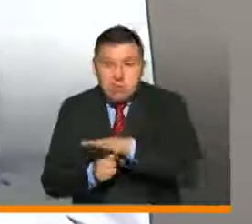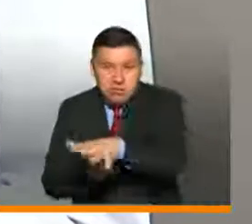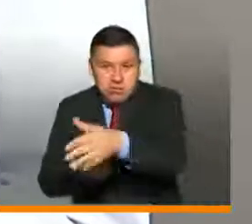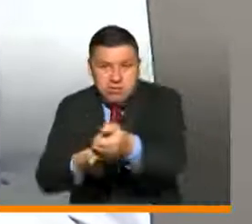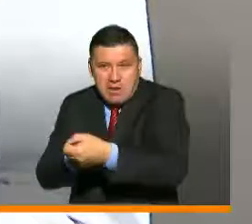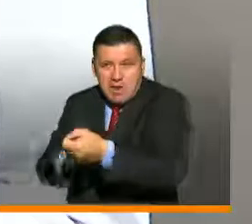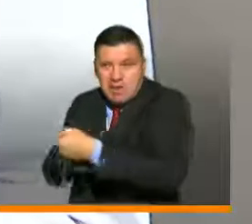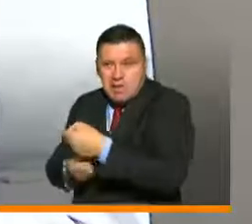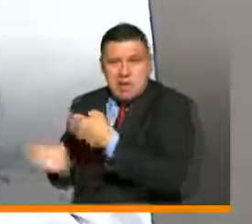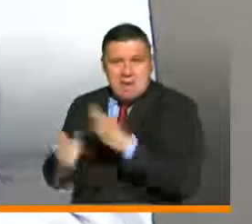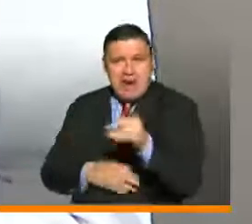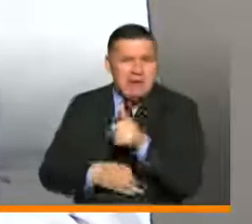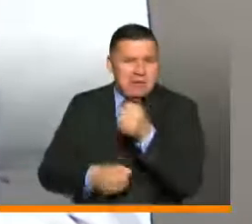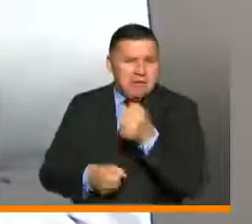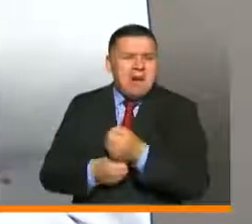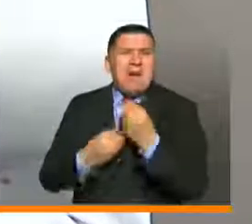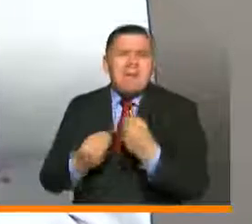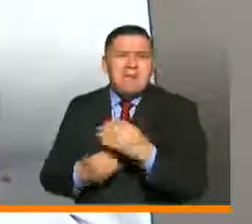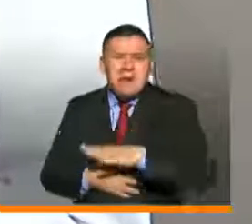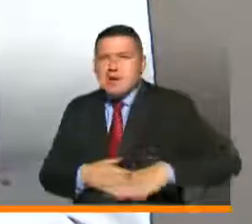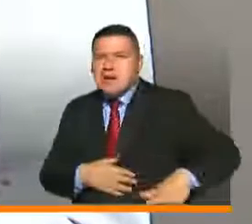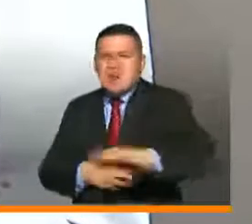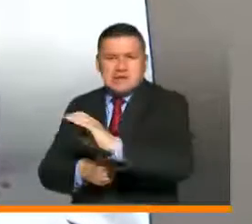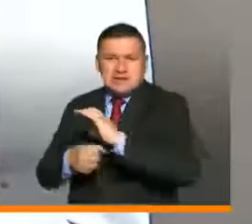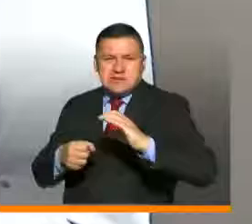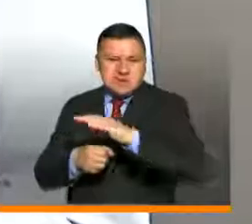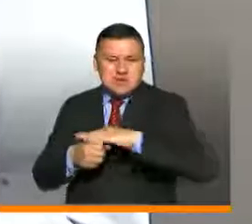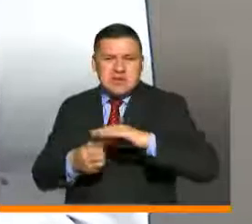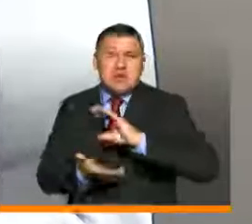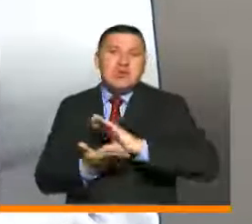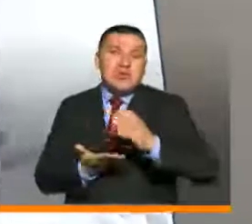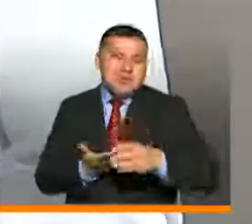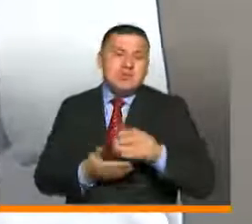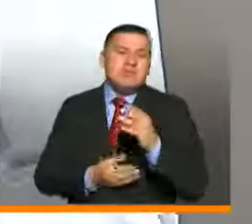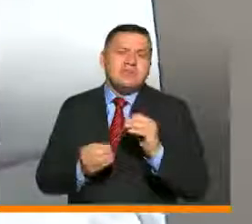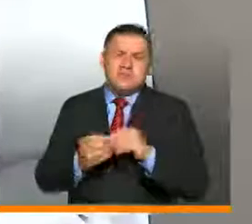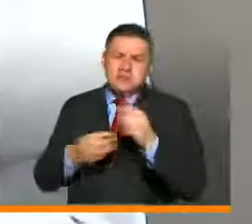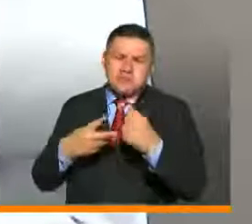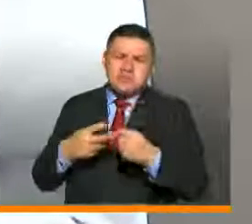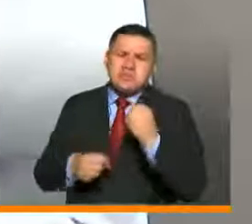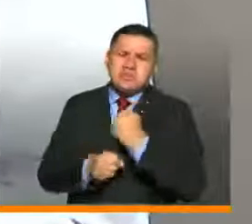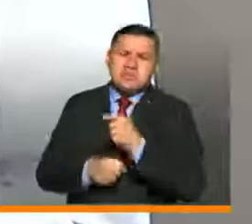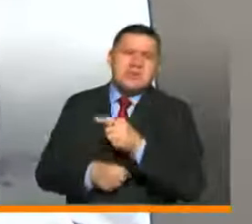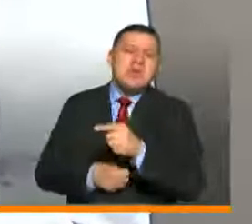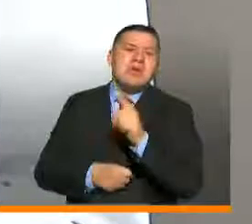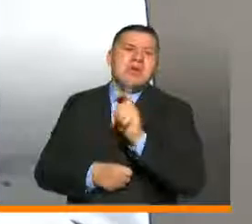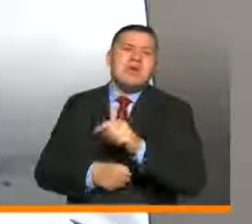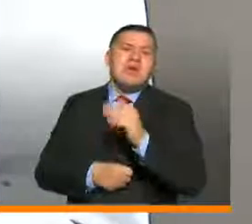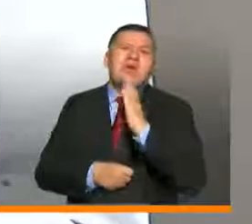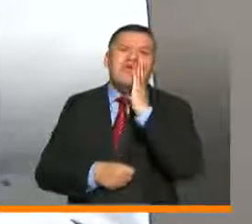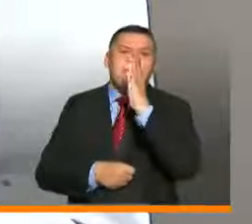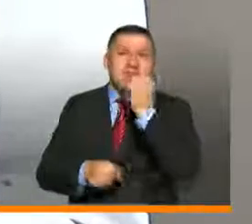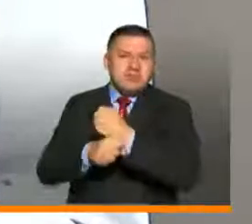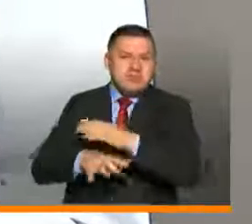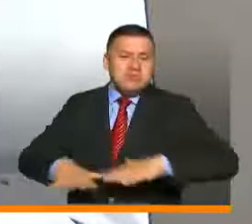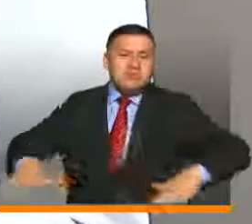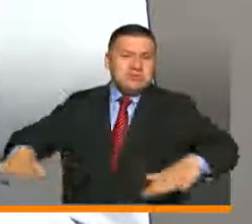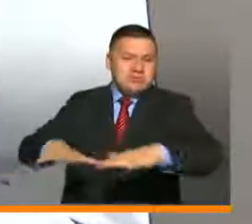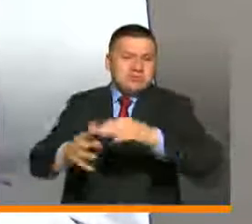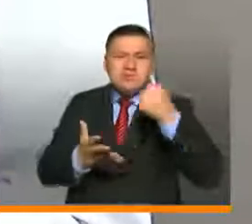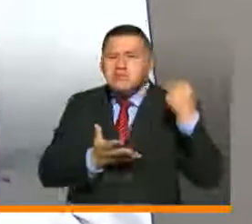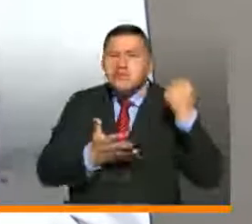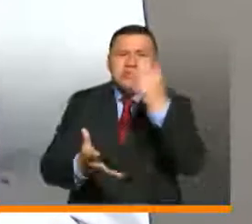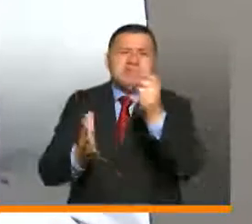plan maestro de acueducto para la zona urbana del distrito de tumaco entre otros beneficios como son las futuros que viene haciendo una gran